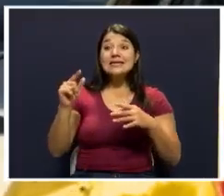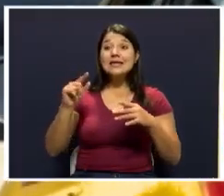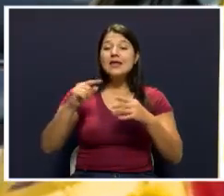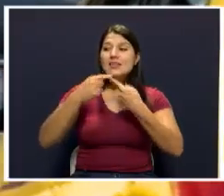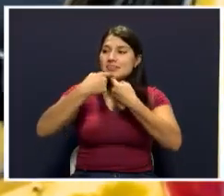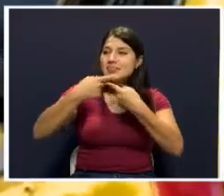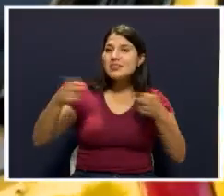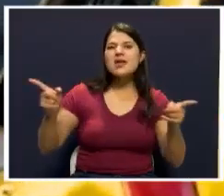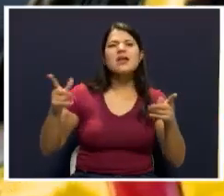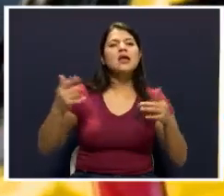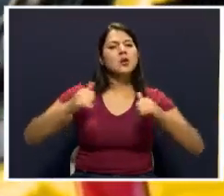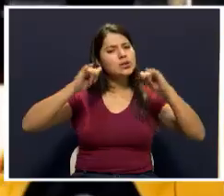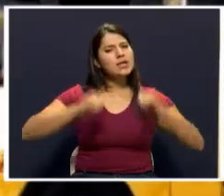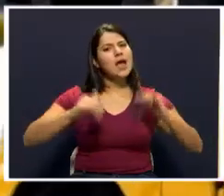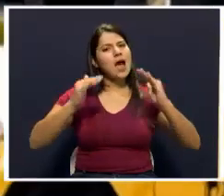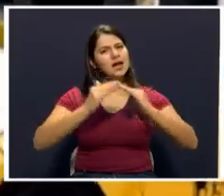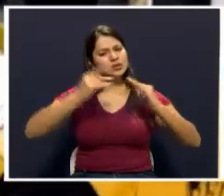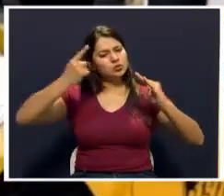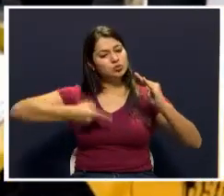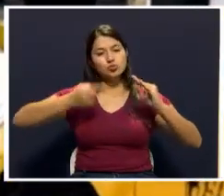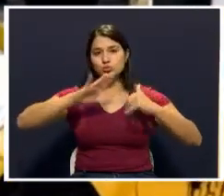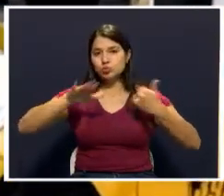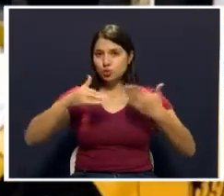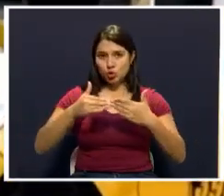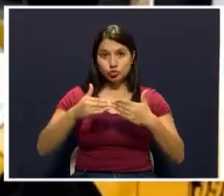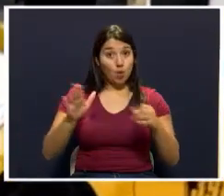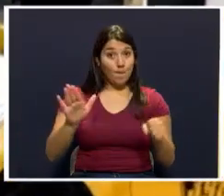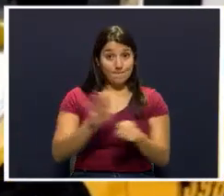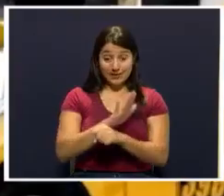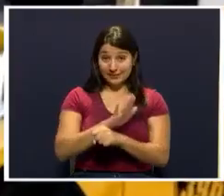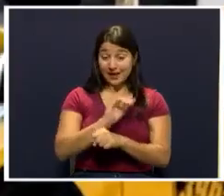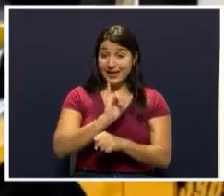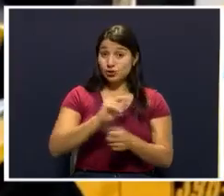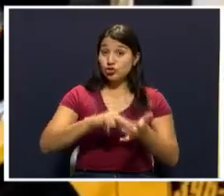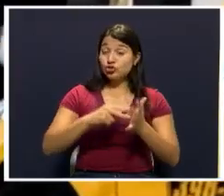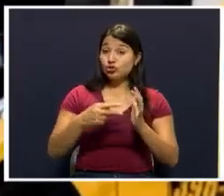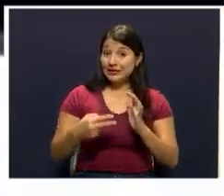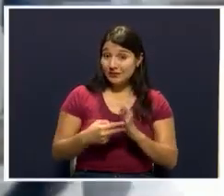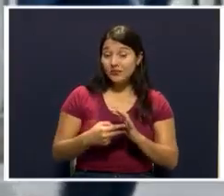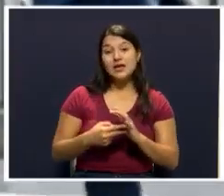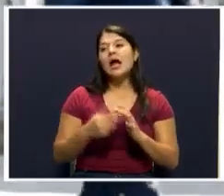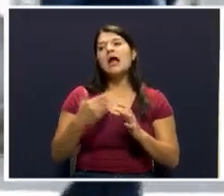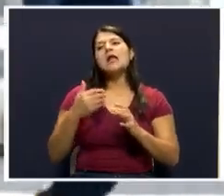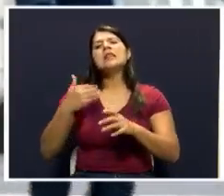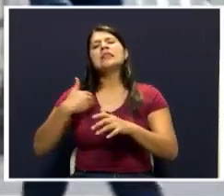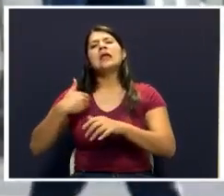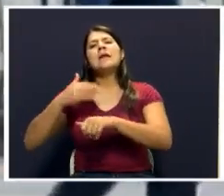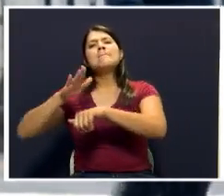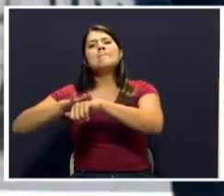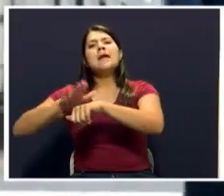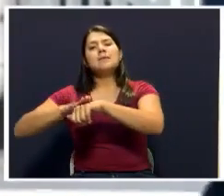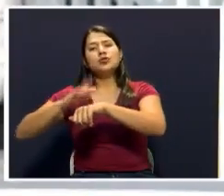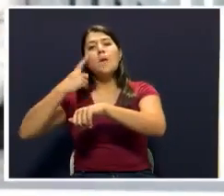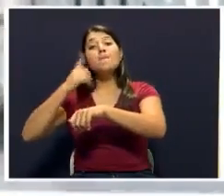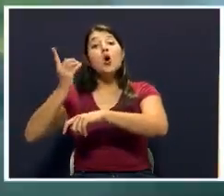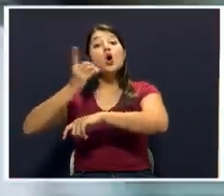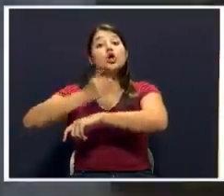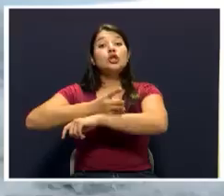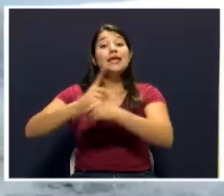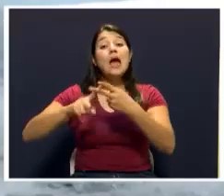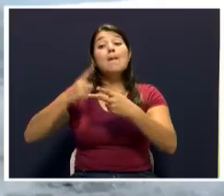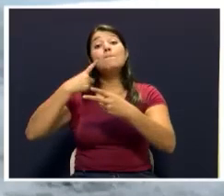una cuarentena absoluta. Esta cuarentena absoluta contempla horarios divididos por día y también